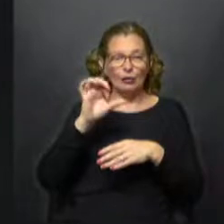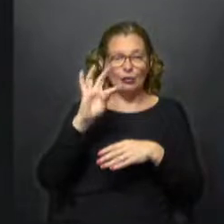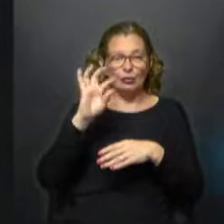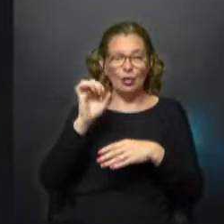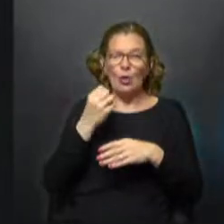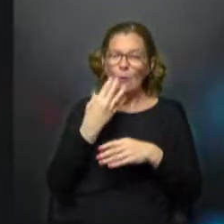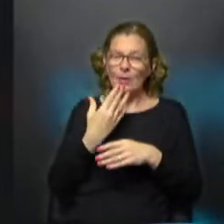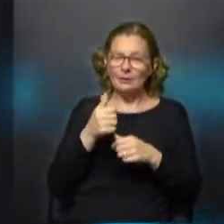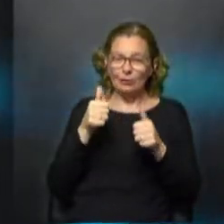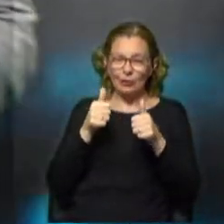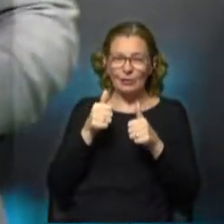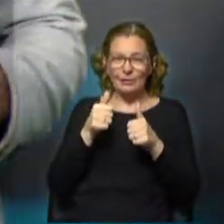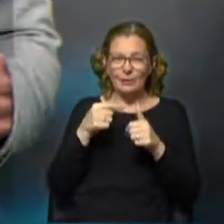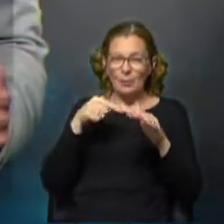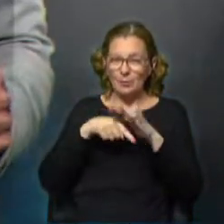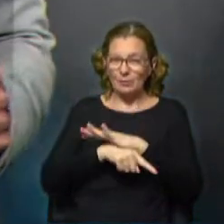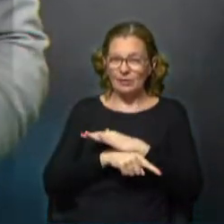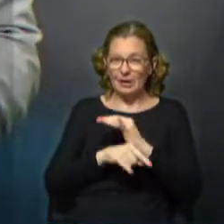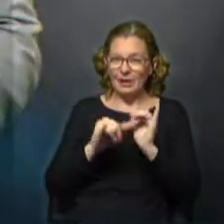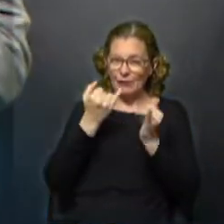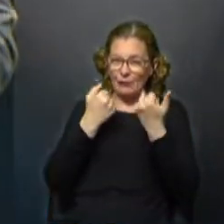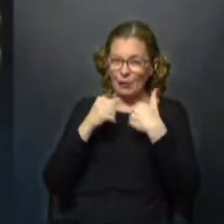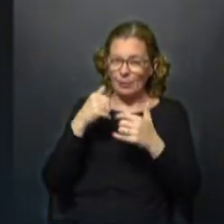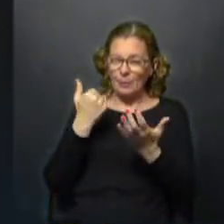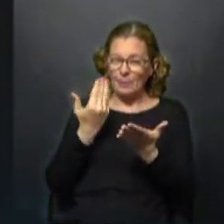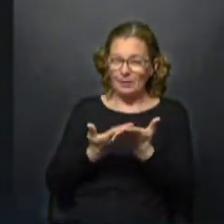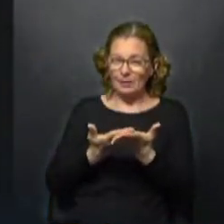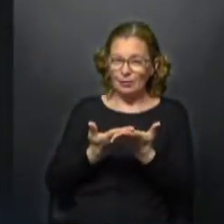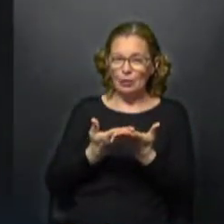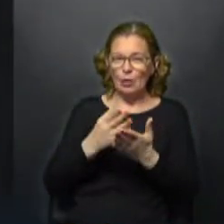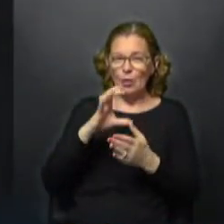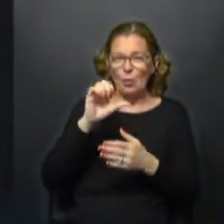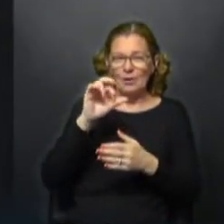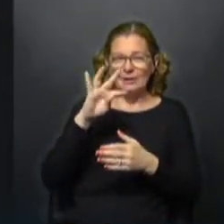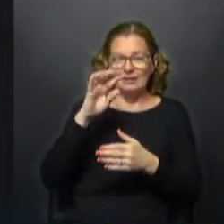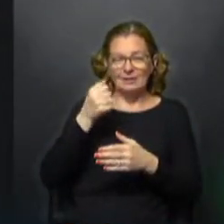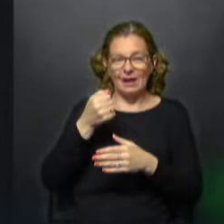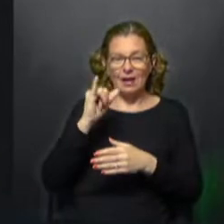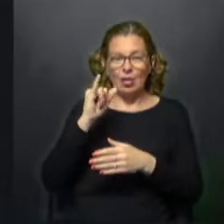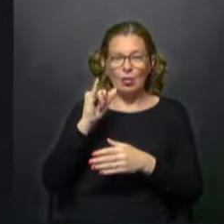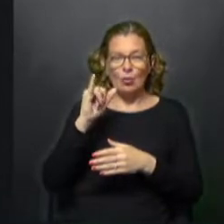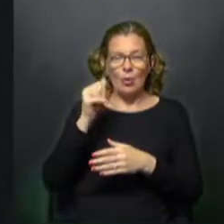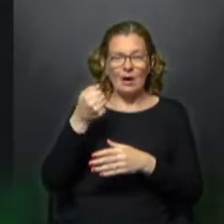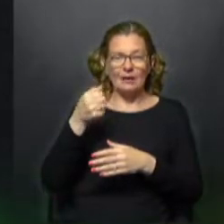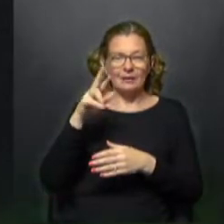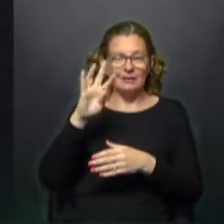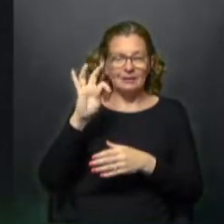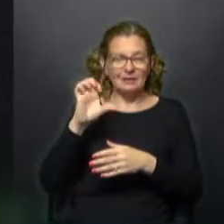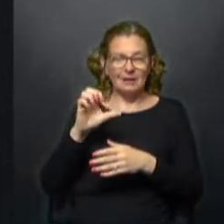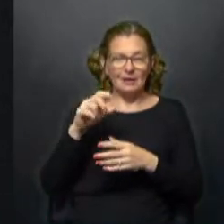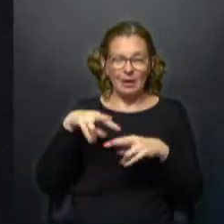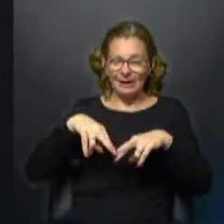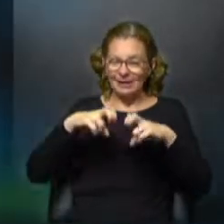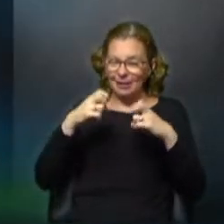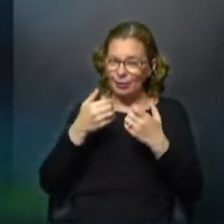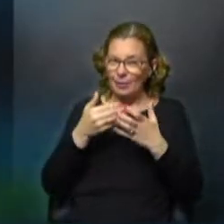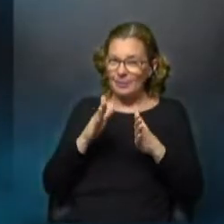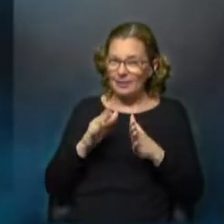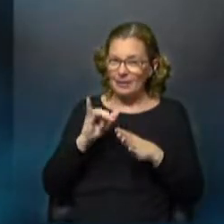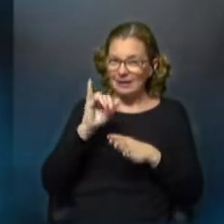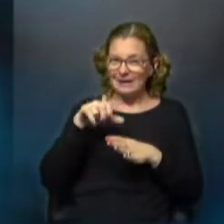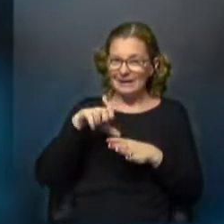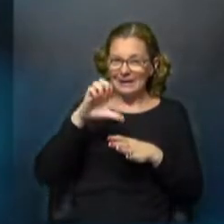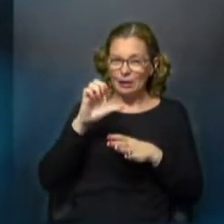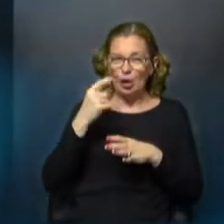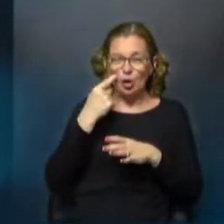Sí así es vamos a profundizar sobre el informe que presentó el cuesta Duarte y vamos a comenzar justamente analizando los datos pero de línea